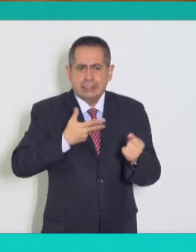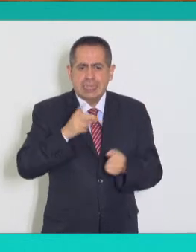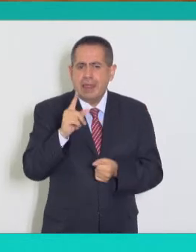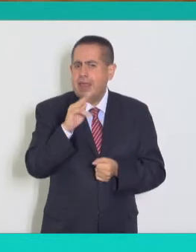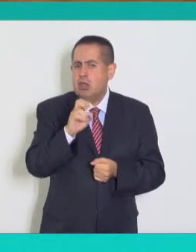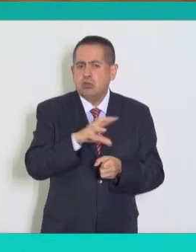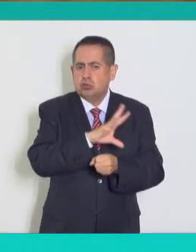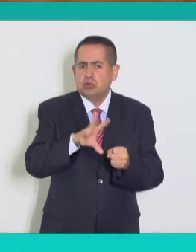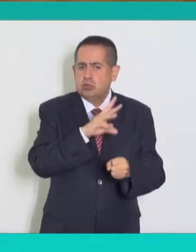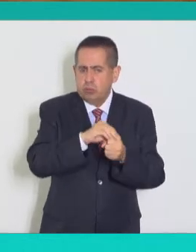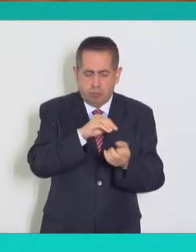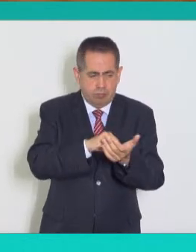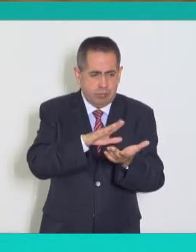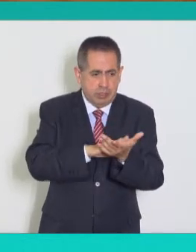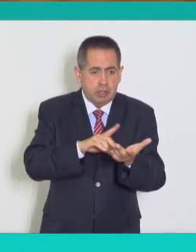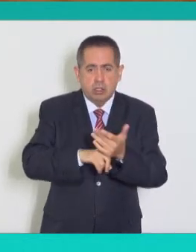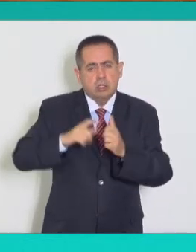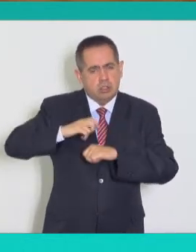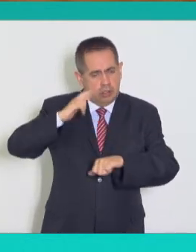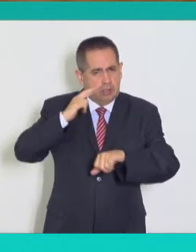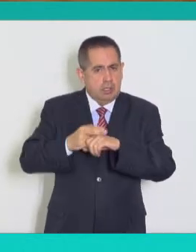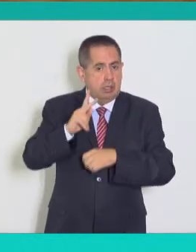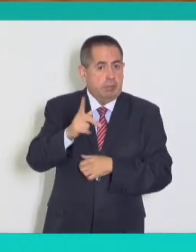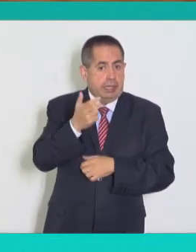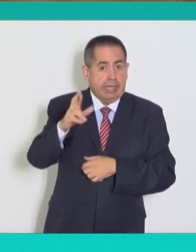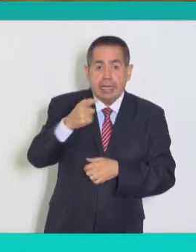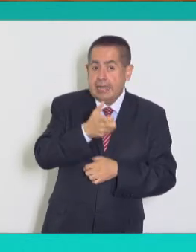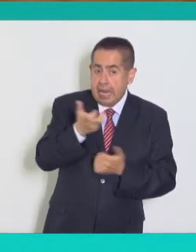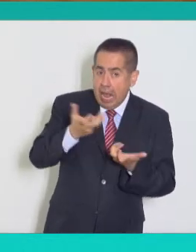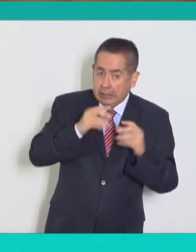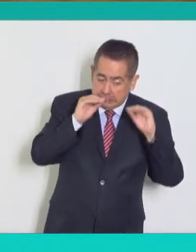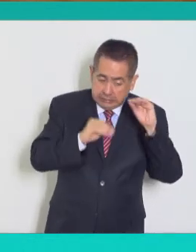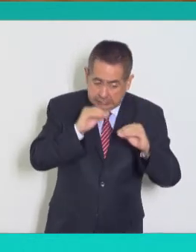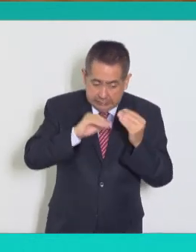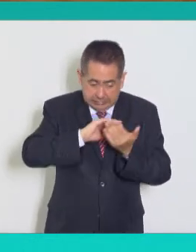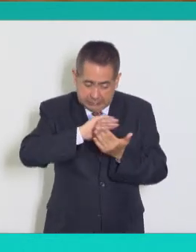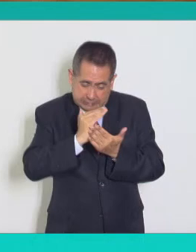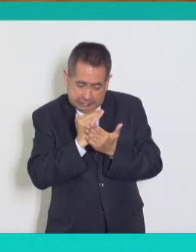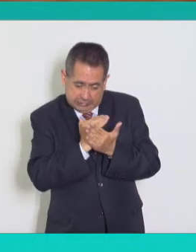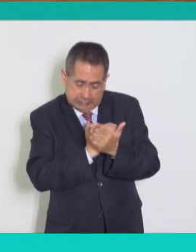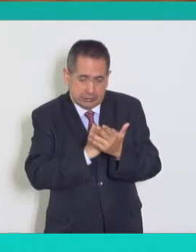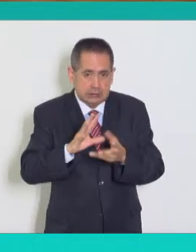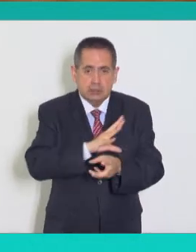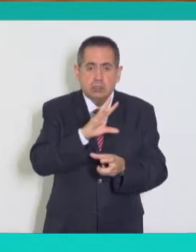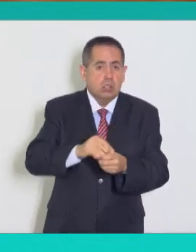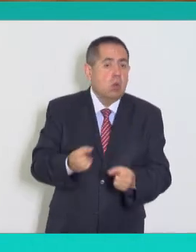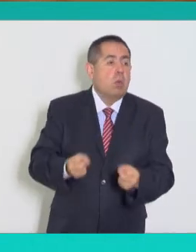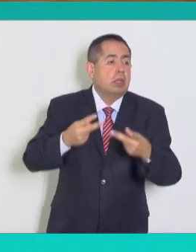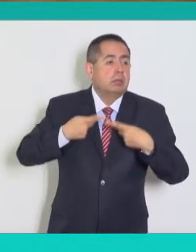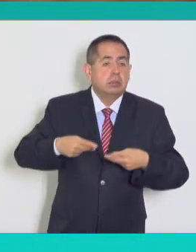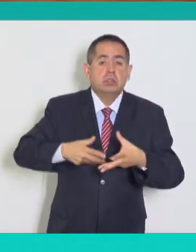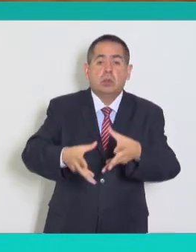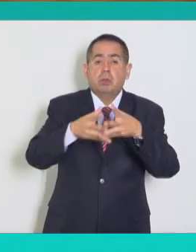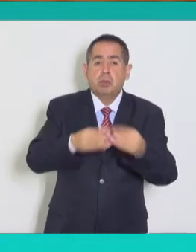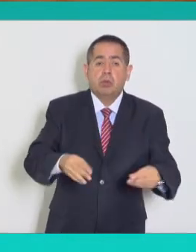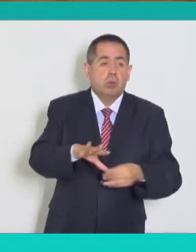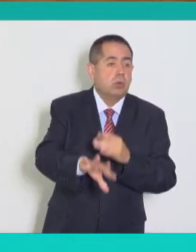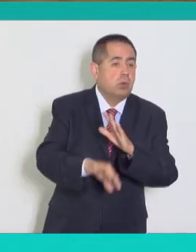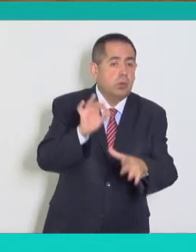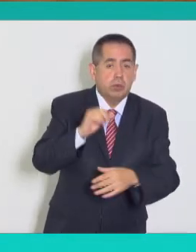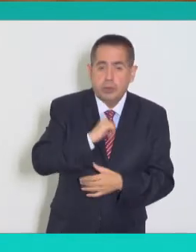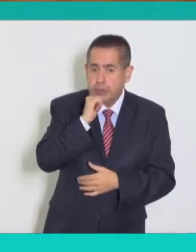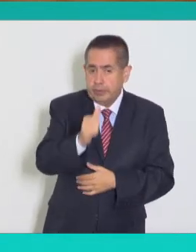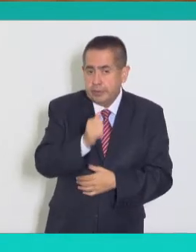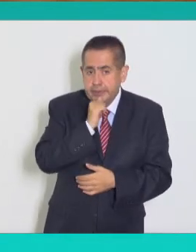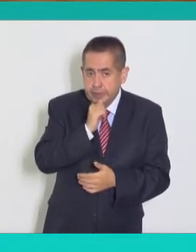base de datos de personas no localizadas del foro común administrada por el centro nacional de planeación análisis e información para el combate